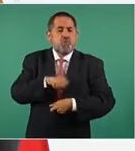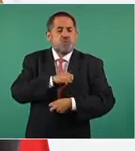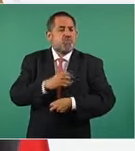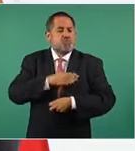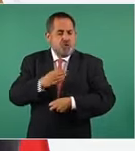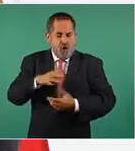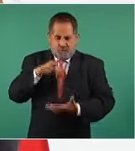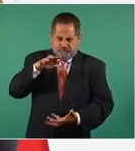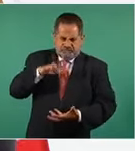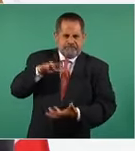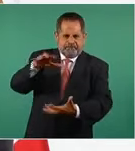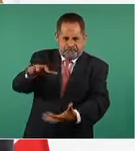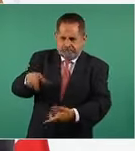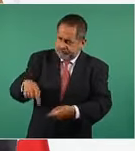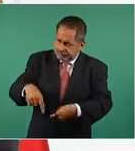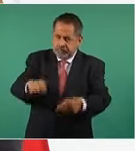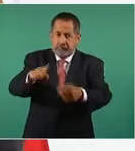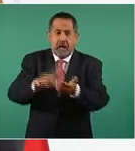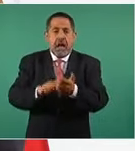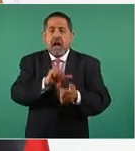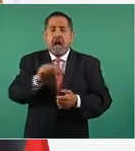suman